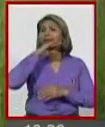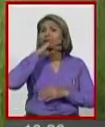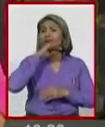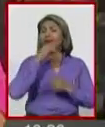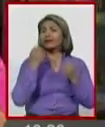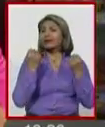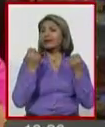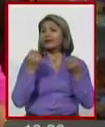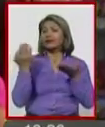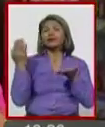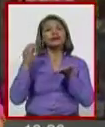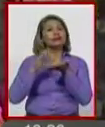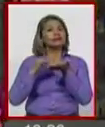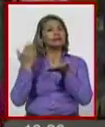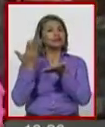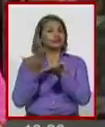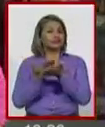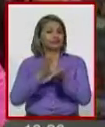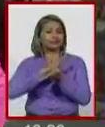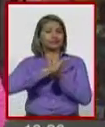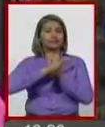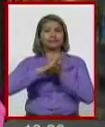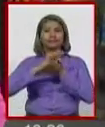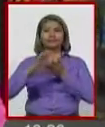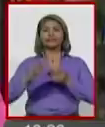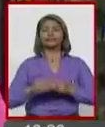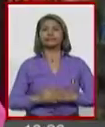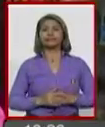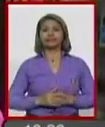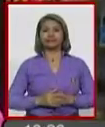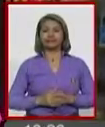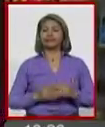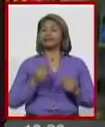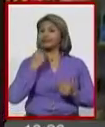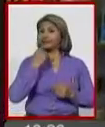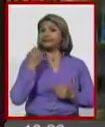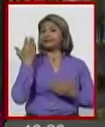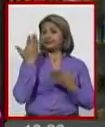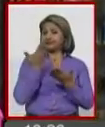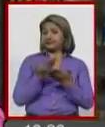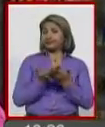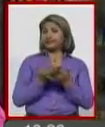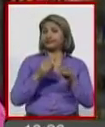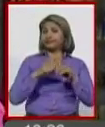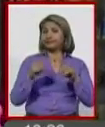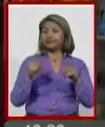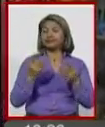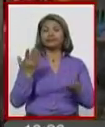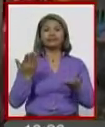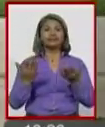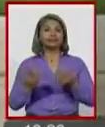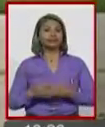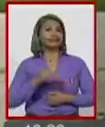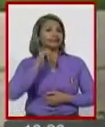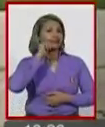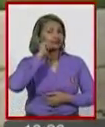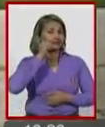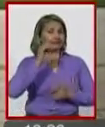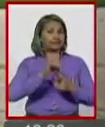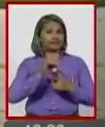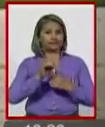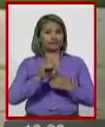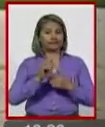sucio. No han venido todavía los de limpieza. Quedaron de venir, pero a ver, yo creo que mañana